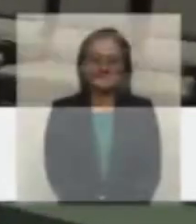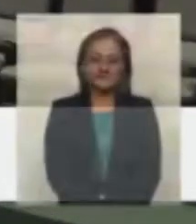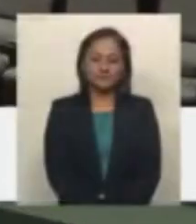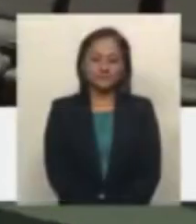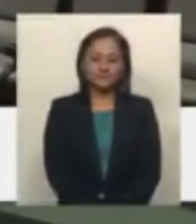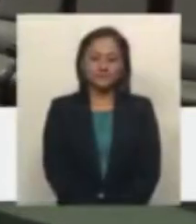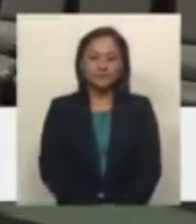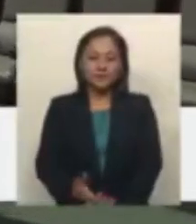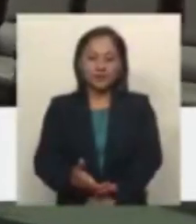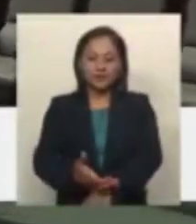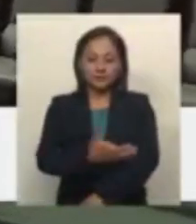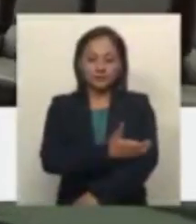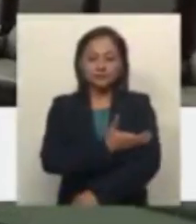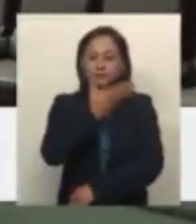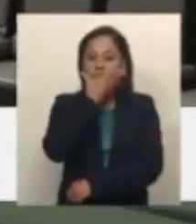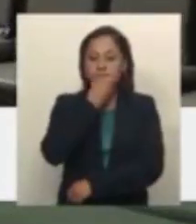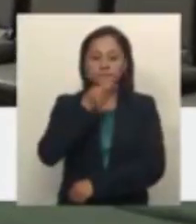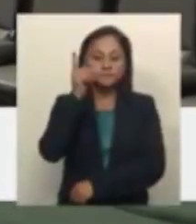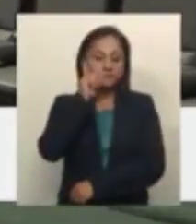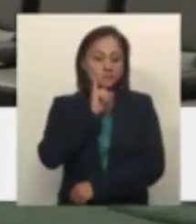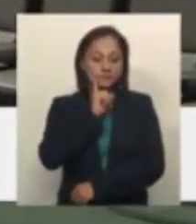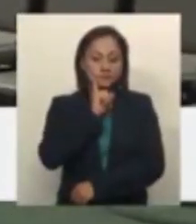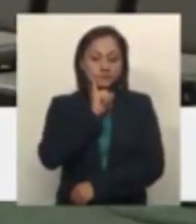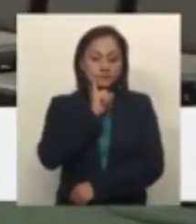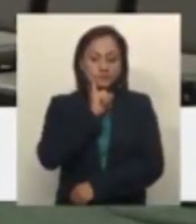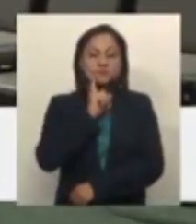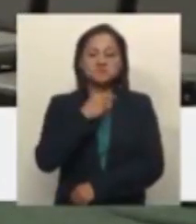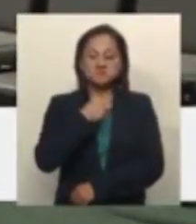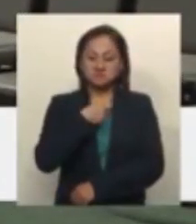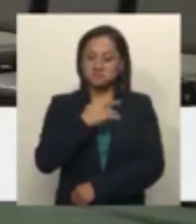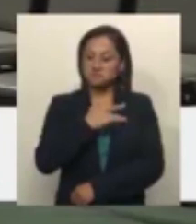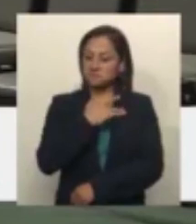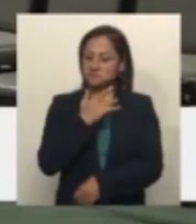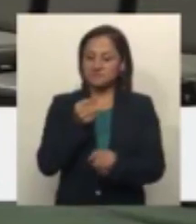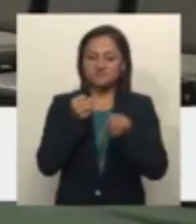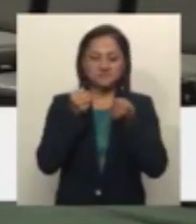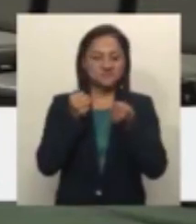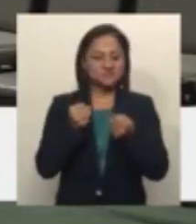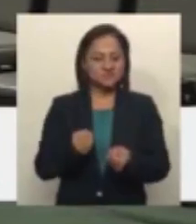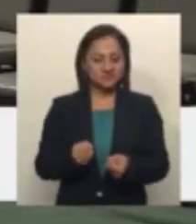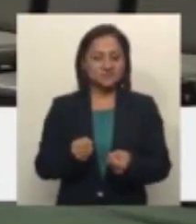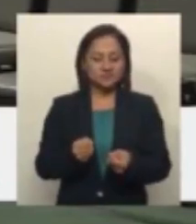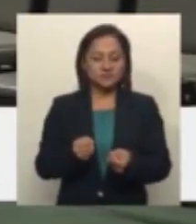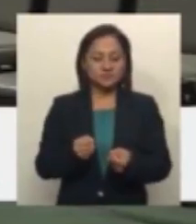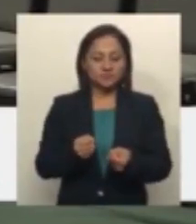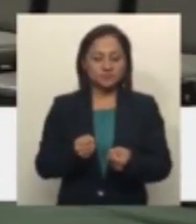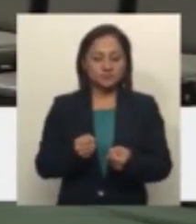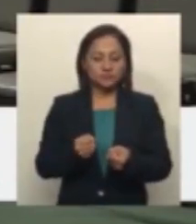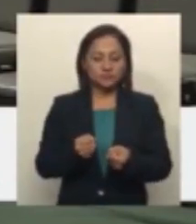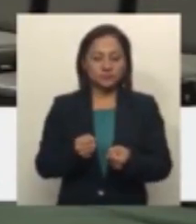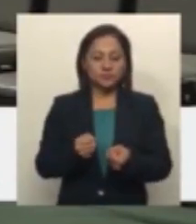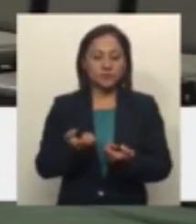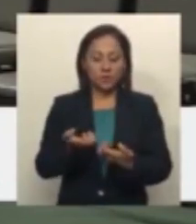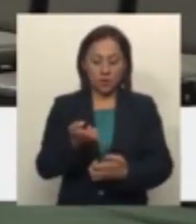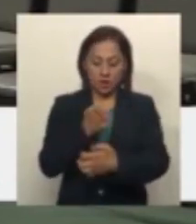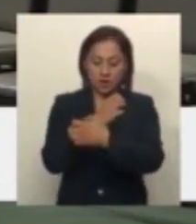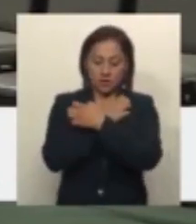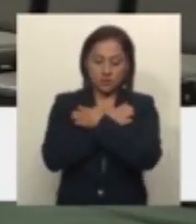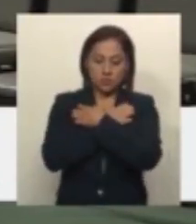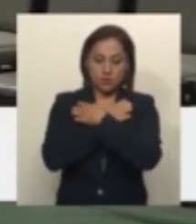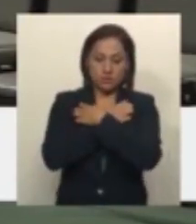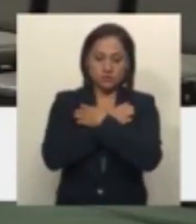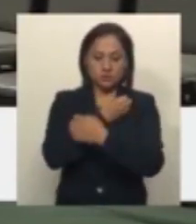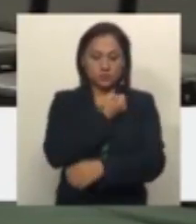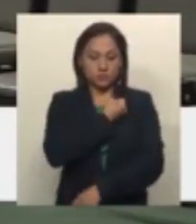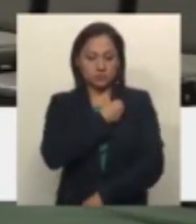Compañeros, compañeras, estoy convencido que con la educación y la salud de